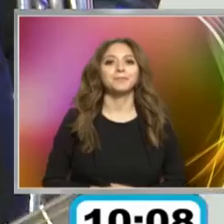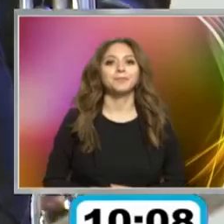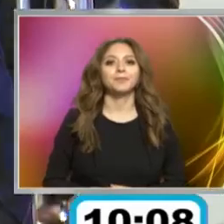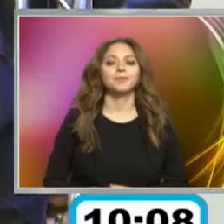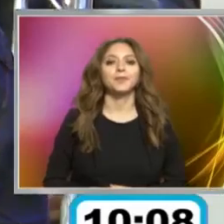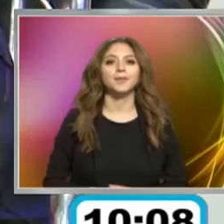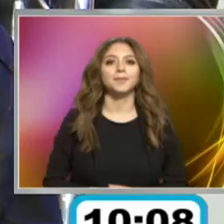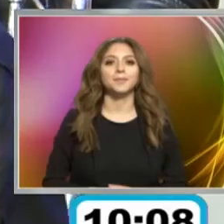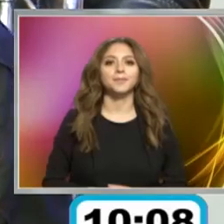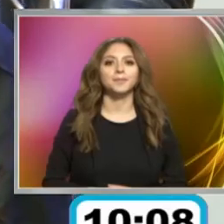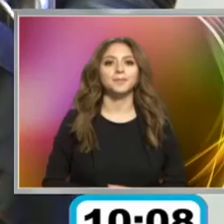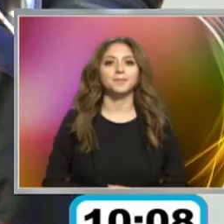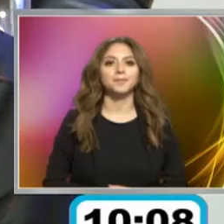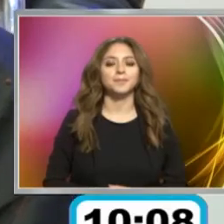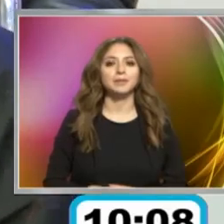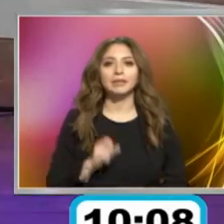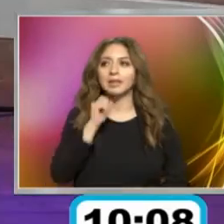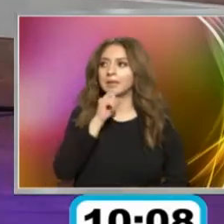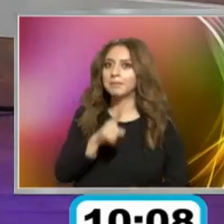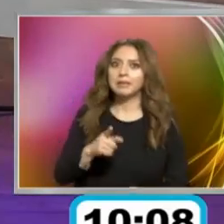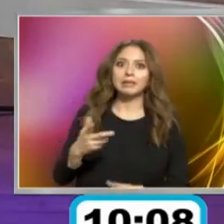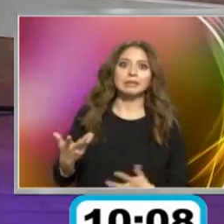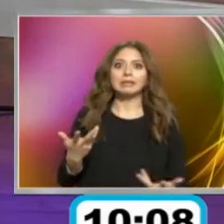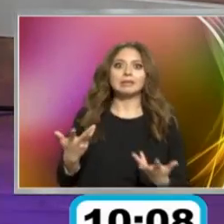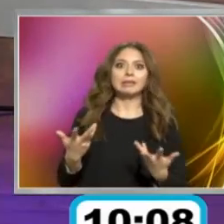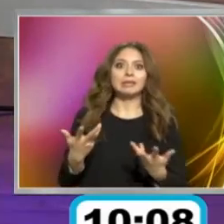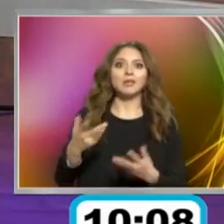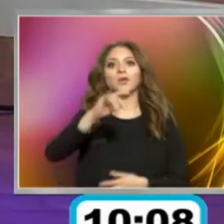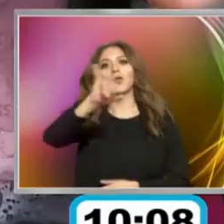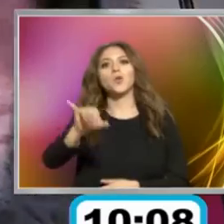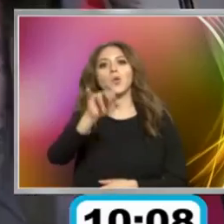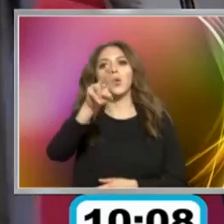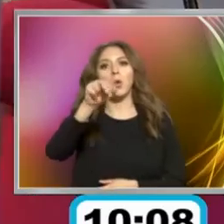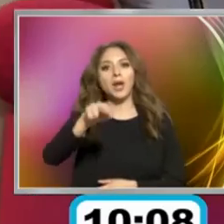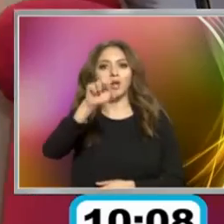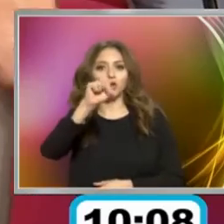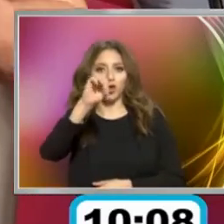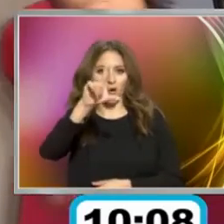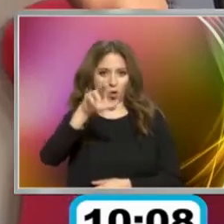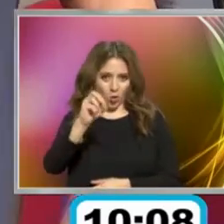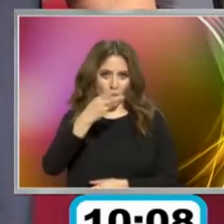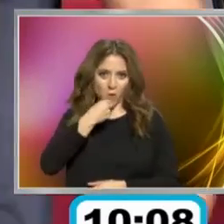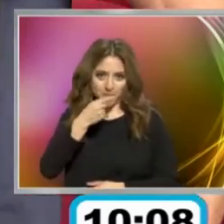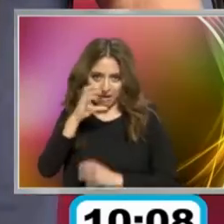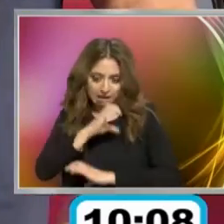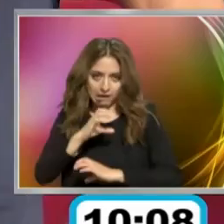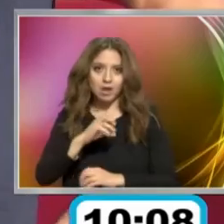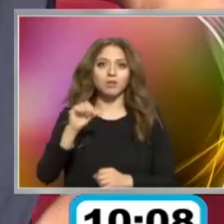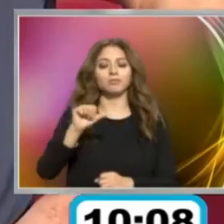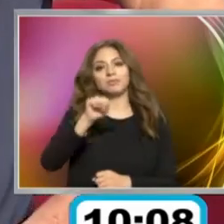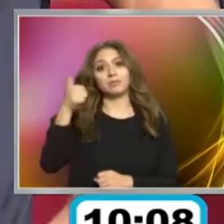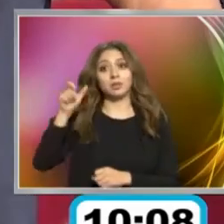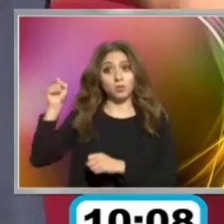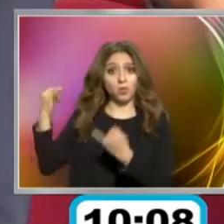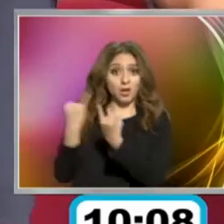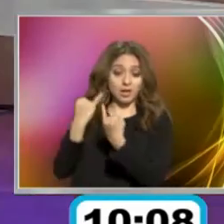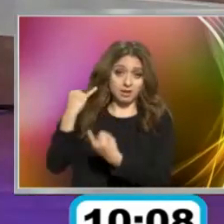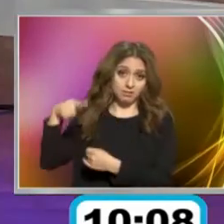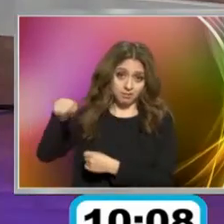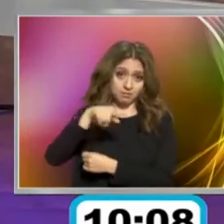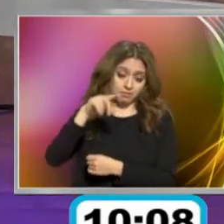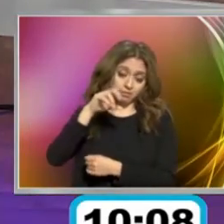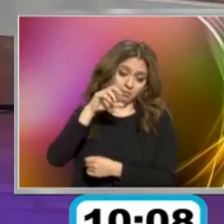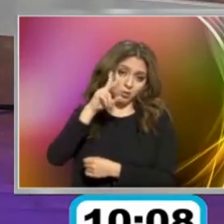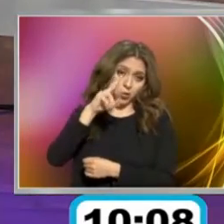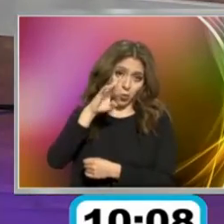está, que me dejó muchos. Juan Solo, creo. Juan Solo también. Y otros Rubén de Tacuba. Sí, Rubén Tacuba estará